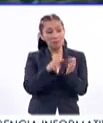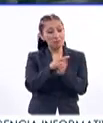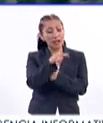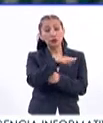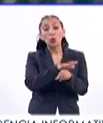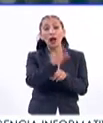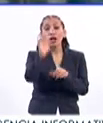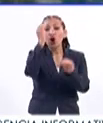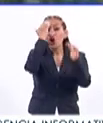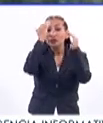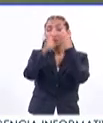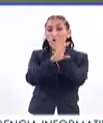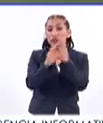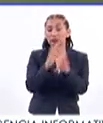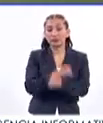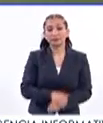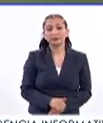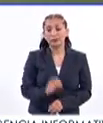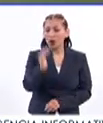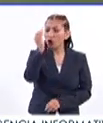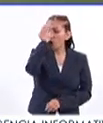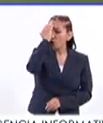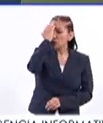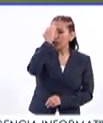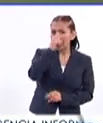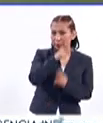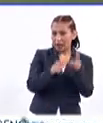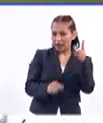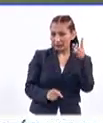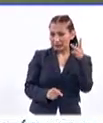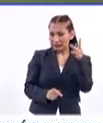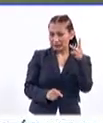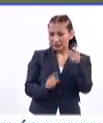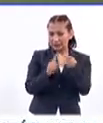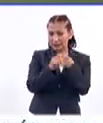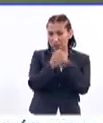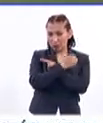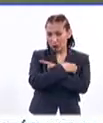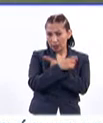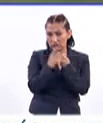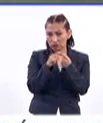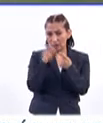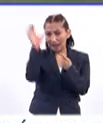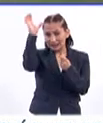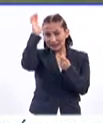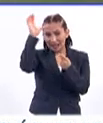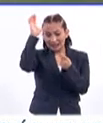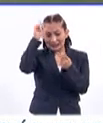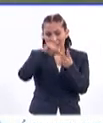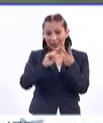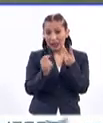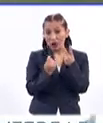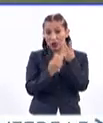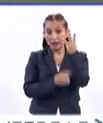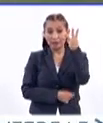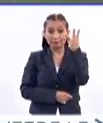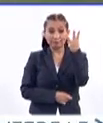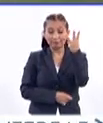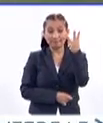país está en el conocimiento. El conocimiento tiene 3 vertientes, ¿no? Que son la educación, la ciencia y la